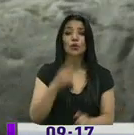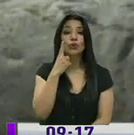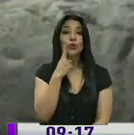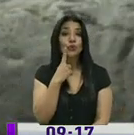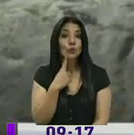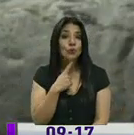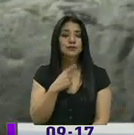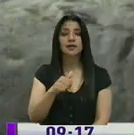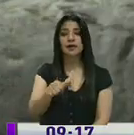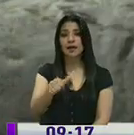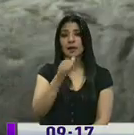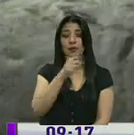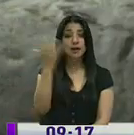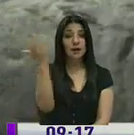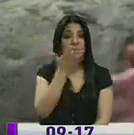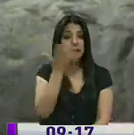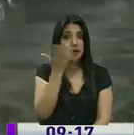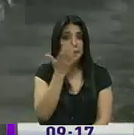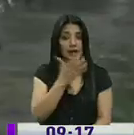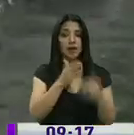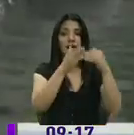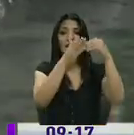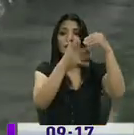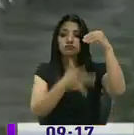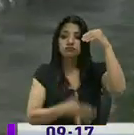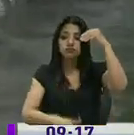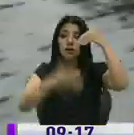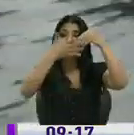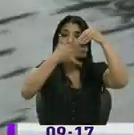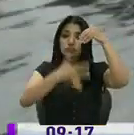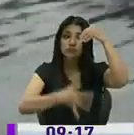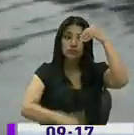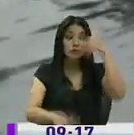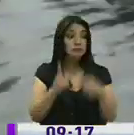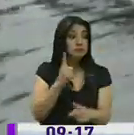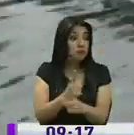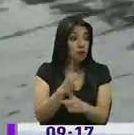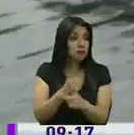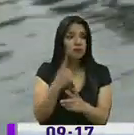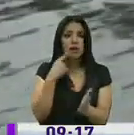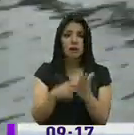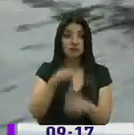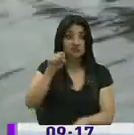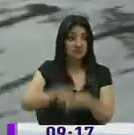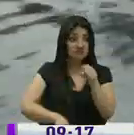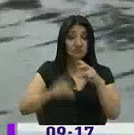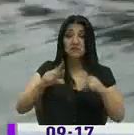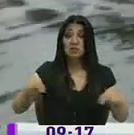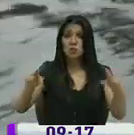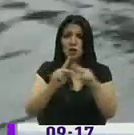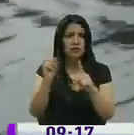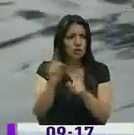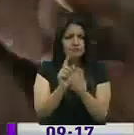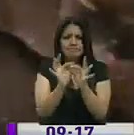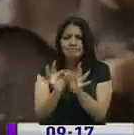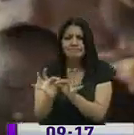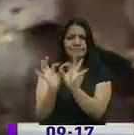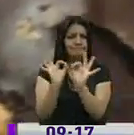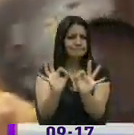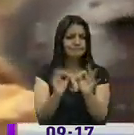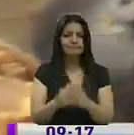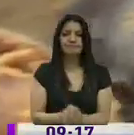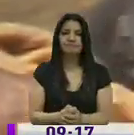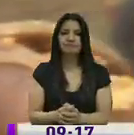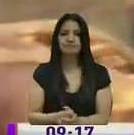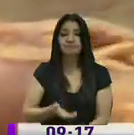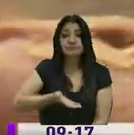termales tenemos una cascada y nosotros no estamos haciendo daño a la naturaleza más vale lo estamos conservando el caldo